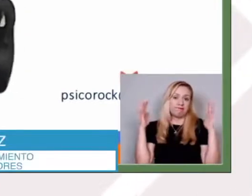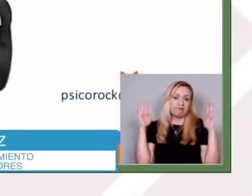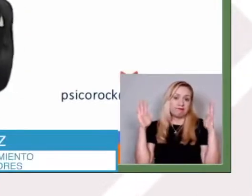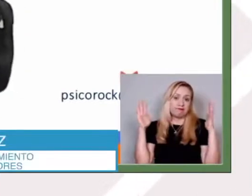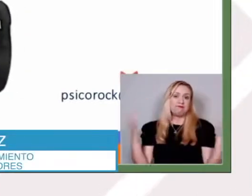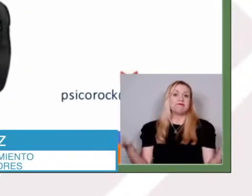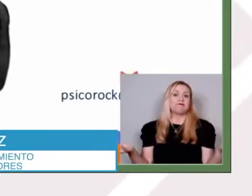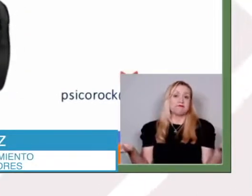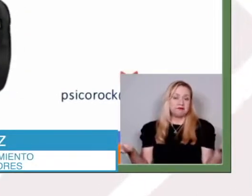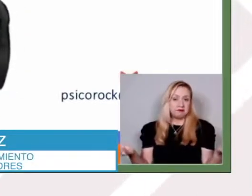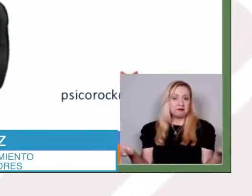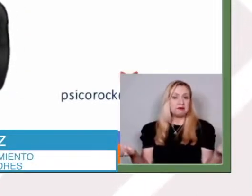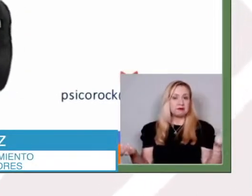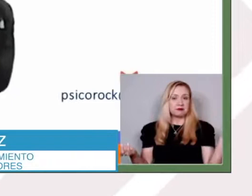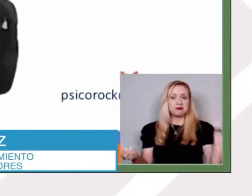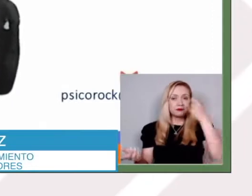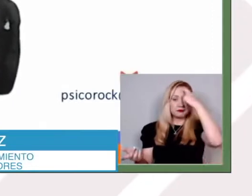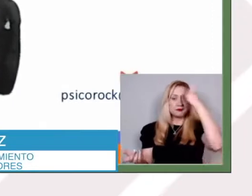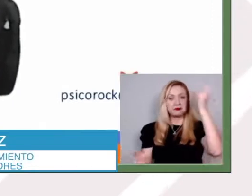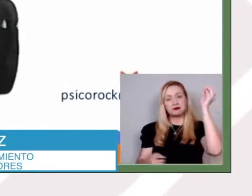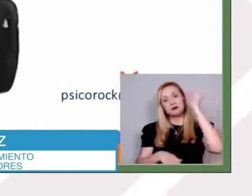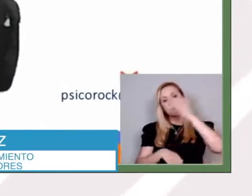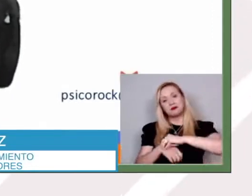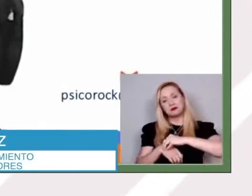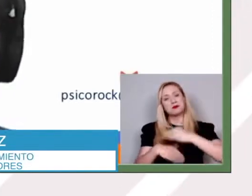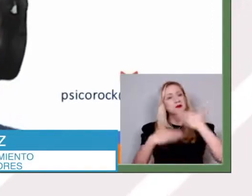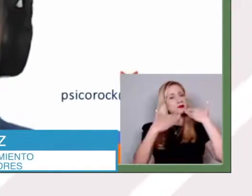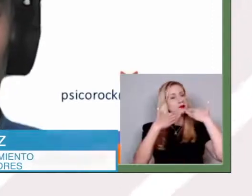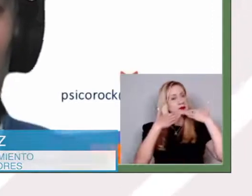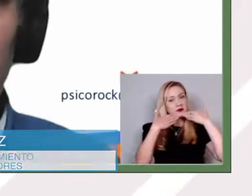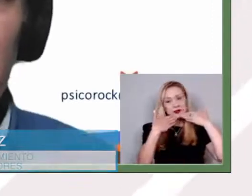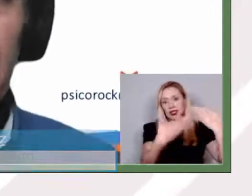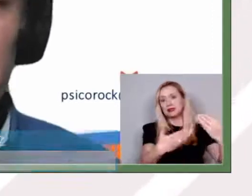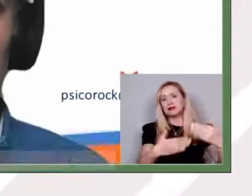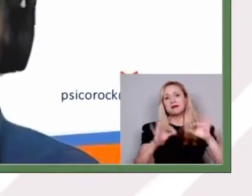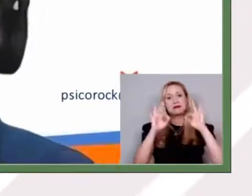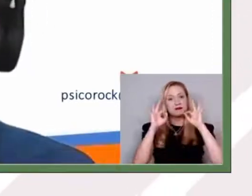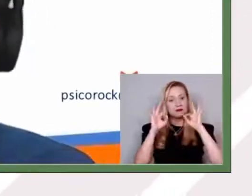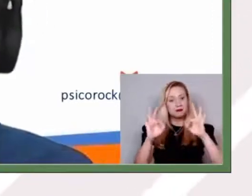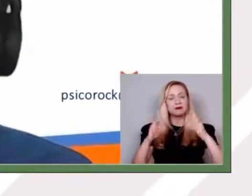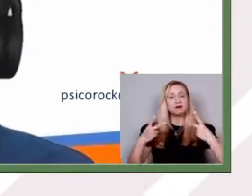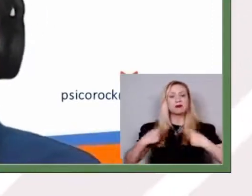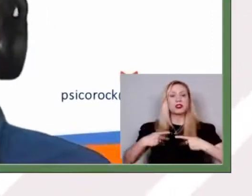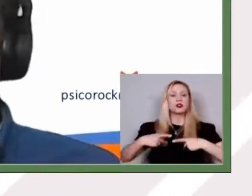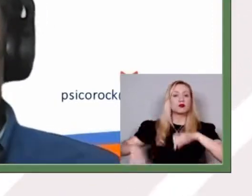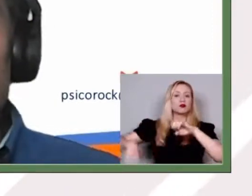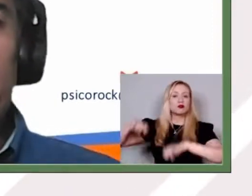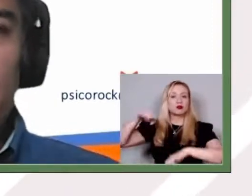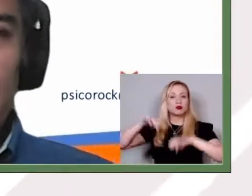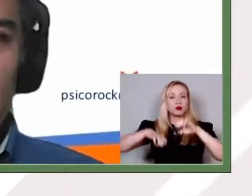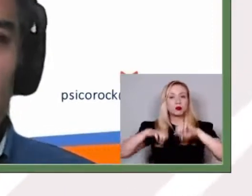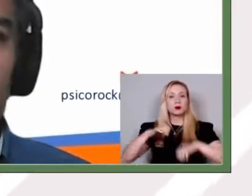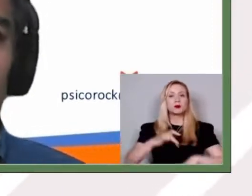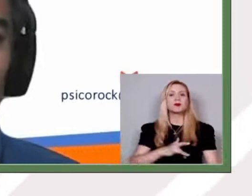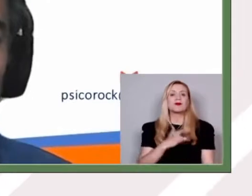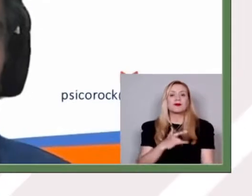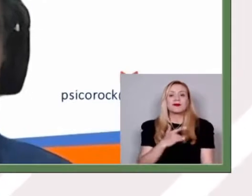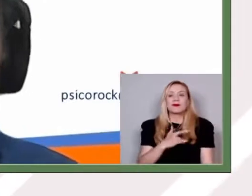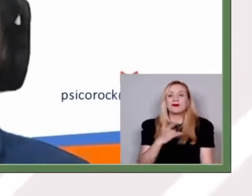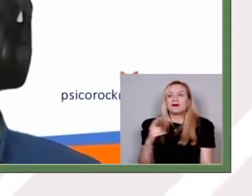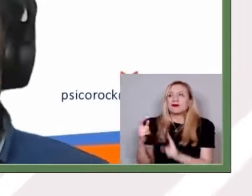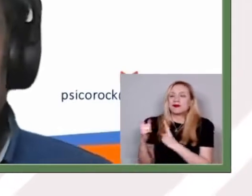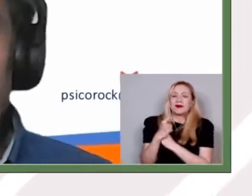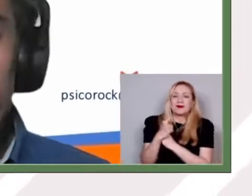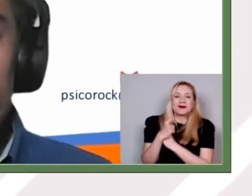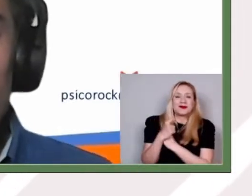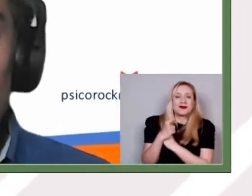A quien lo haya implementado, quien lo haya diseñado, estuvo muy bien. Las personas mayores se sintieron protegidas,